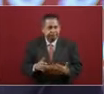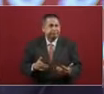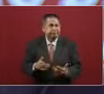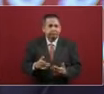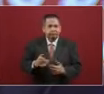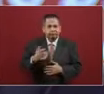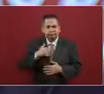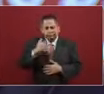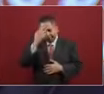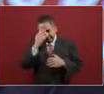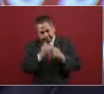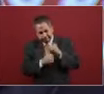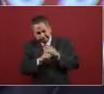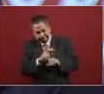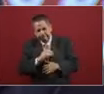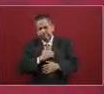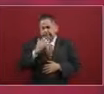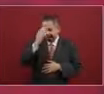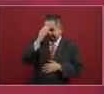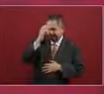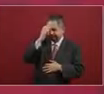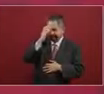con conocimiento de causa,